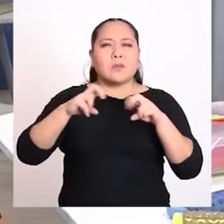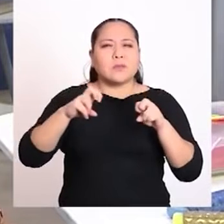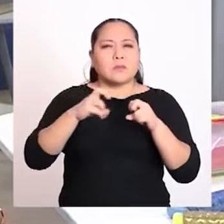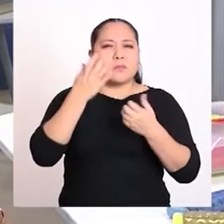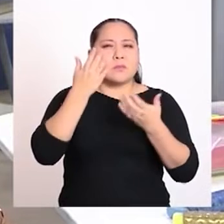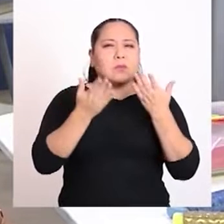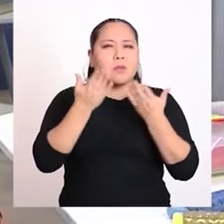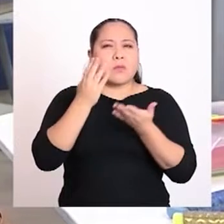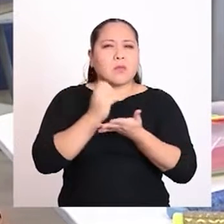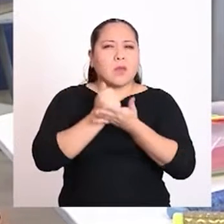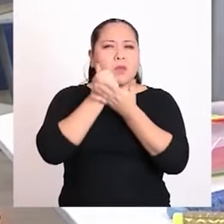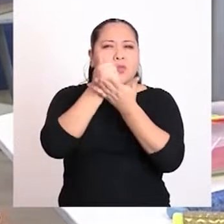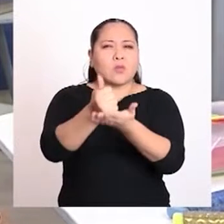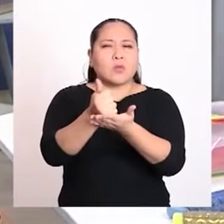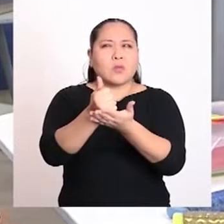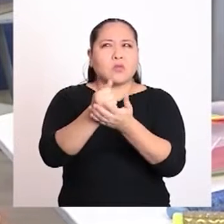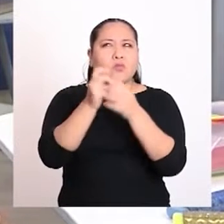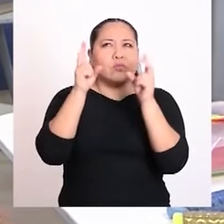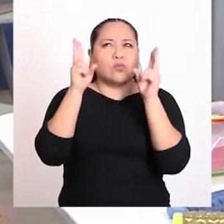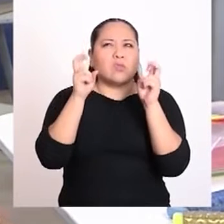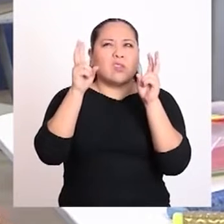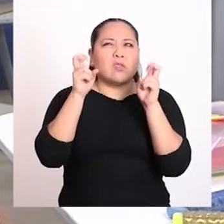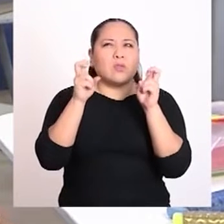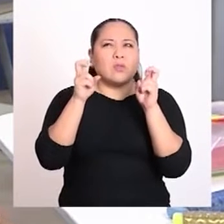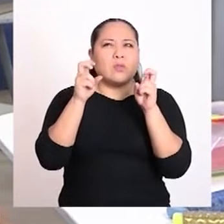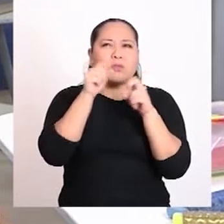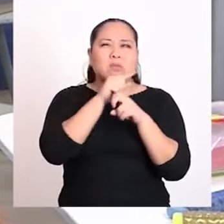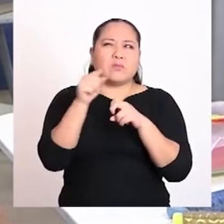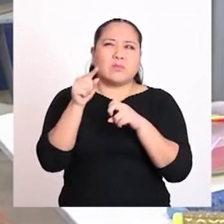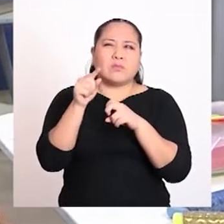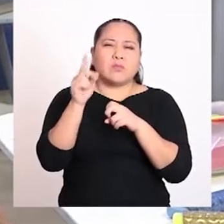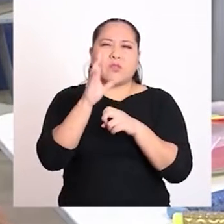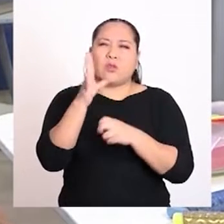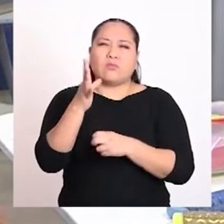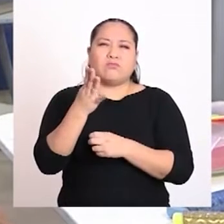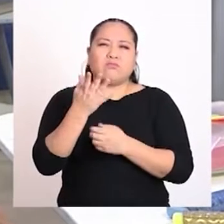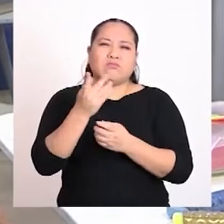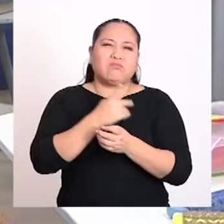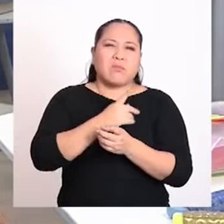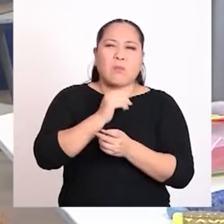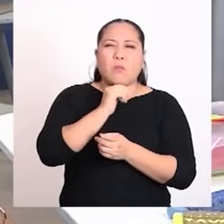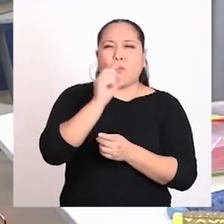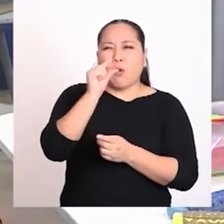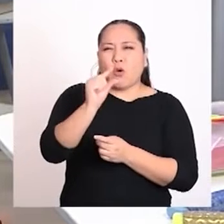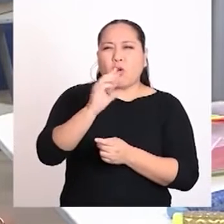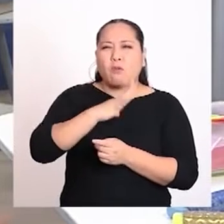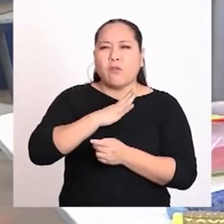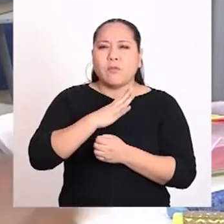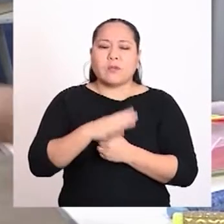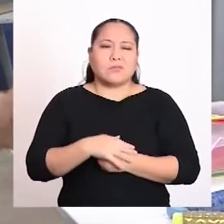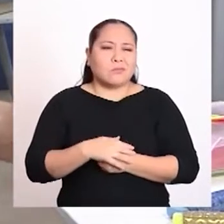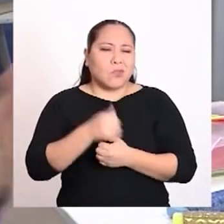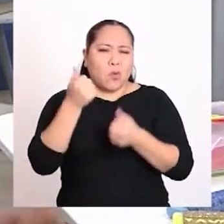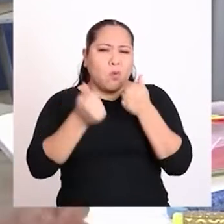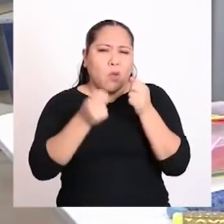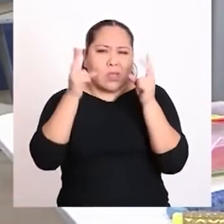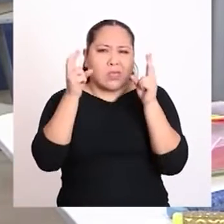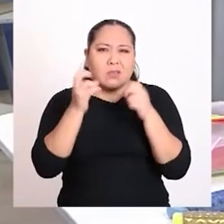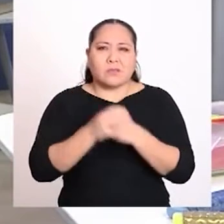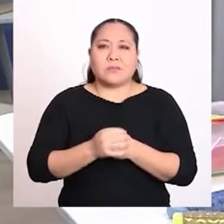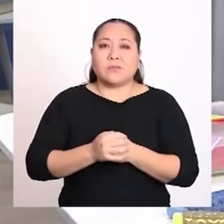investigación podría servirle un título menos coloquial. ¿Ah, sí? ¿Cómo